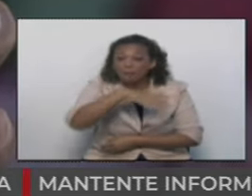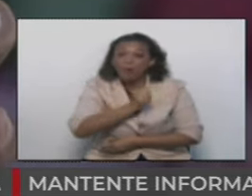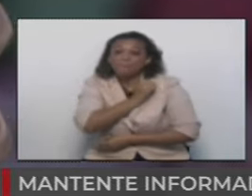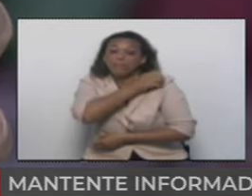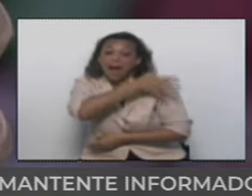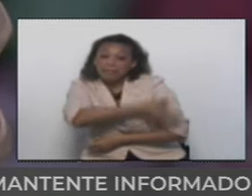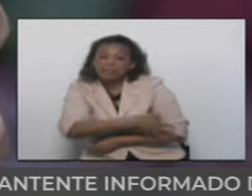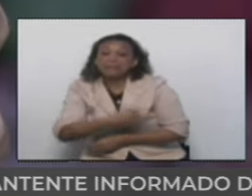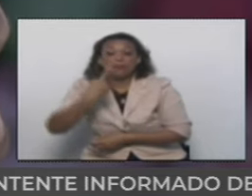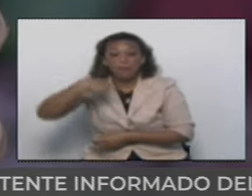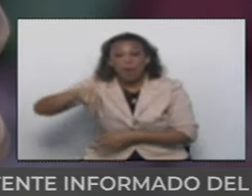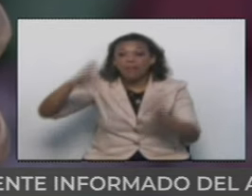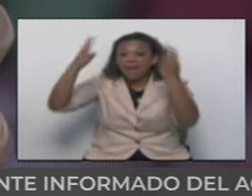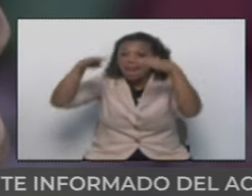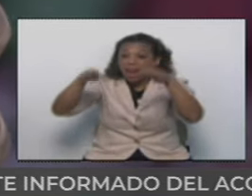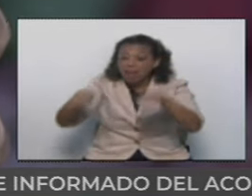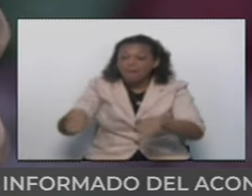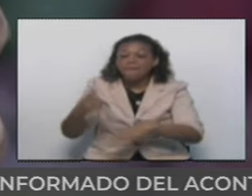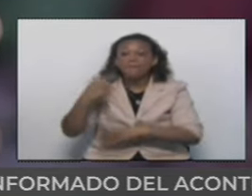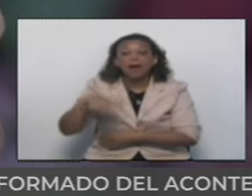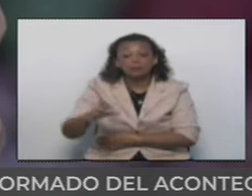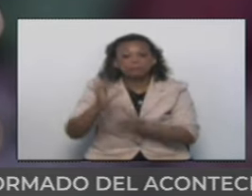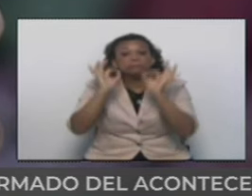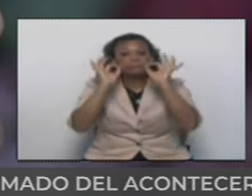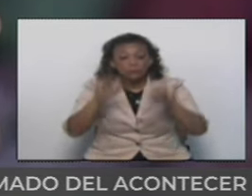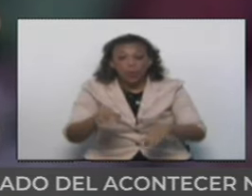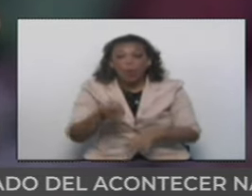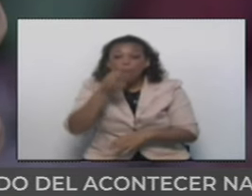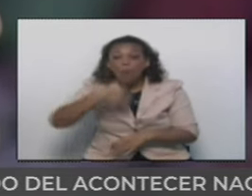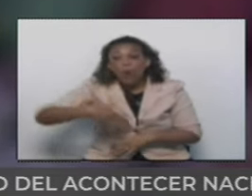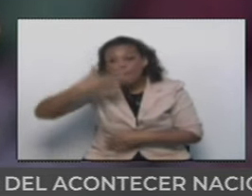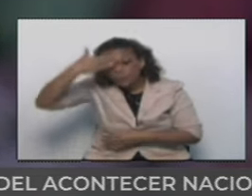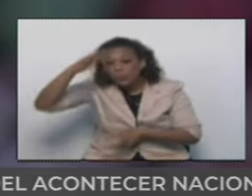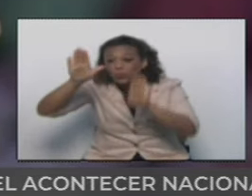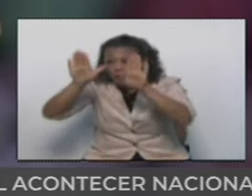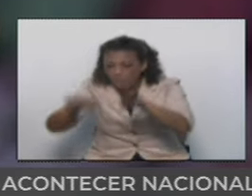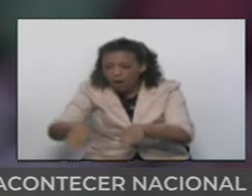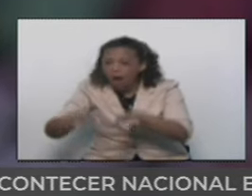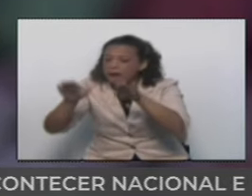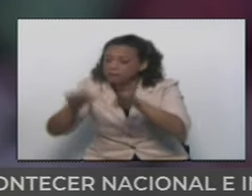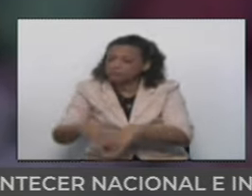palestino, al pueblo del Líbano, a los pueblos musulmanes, árabes,